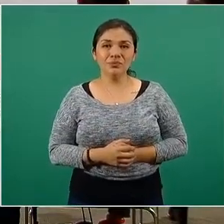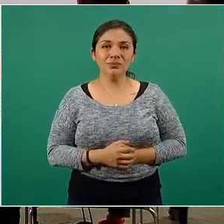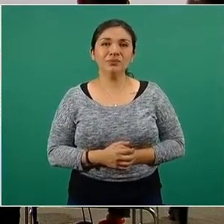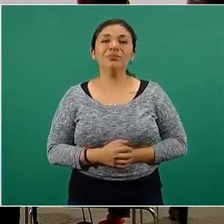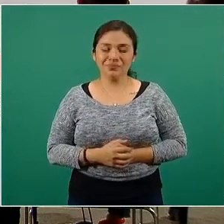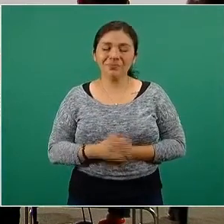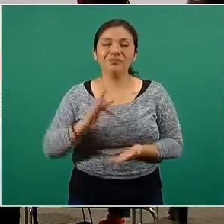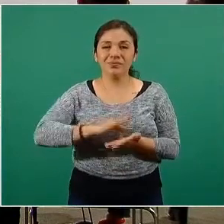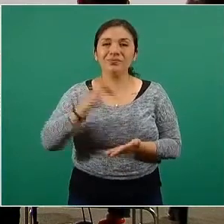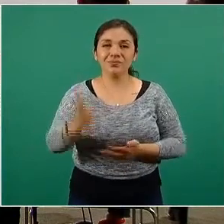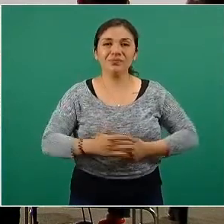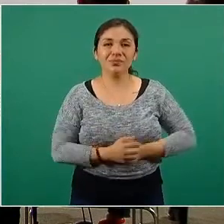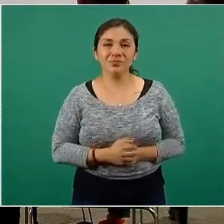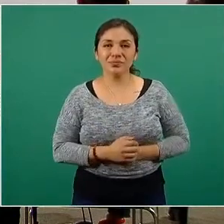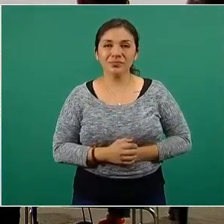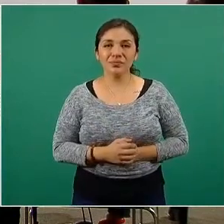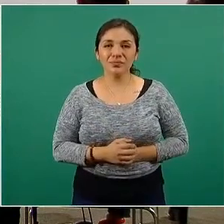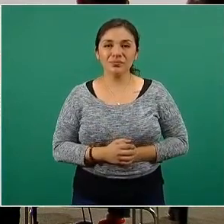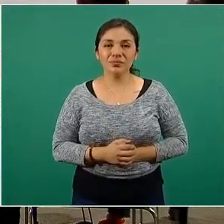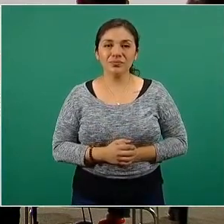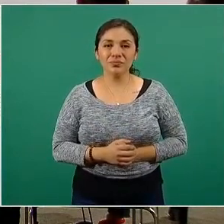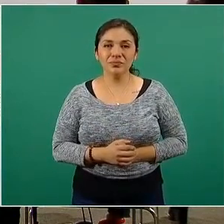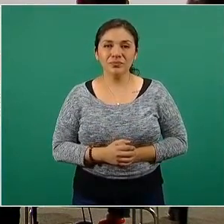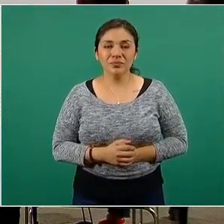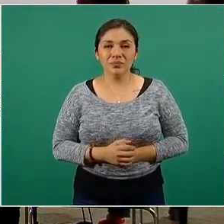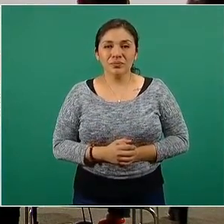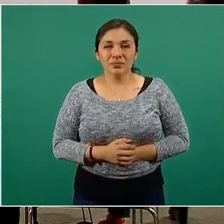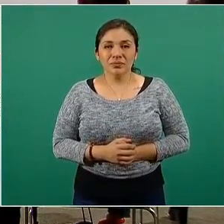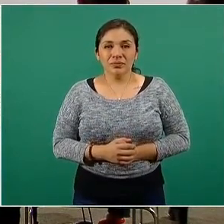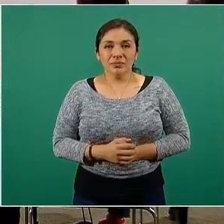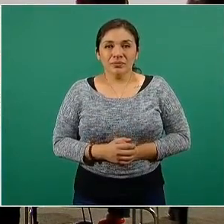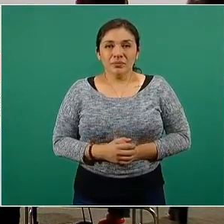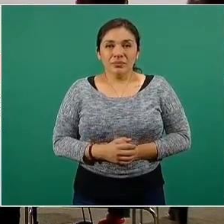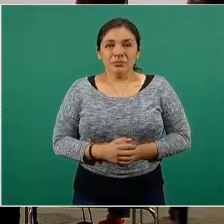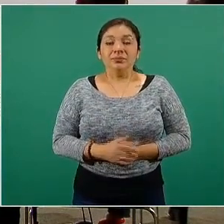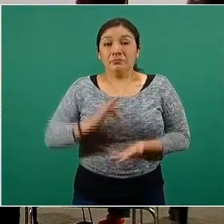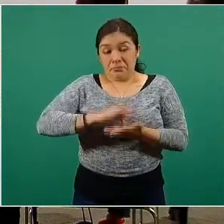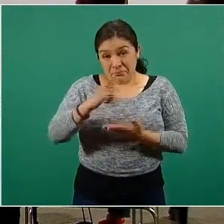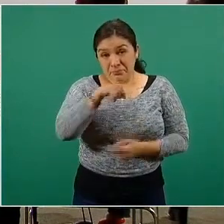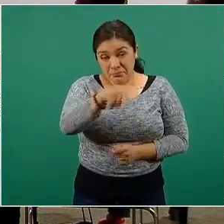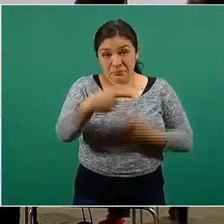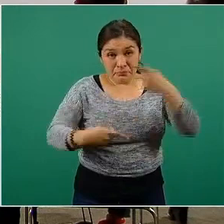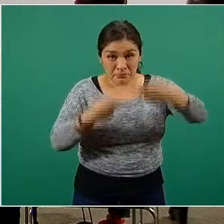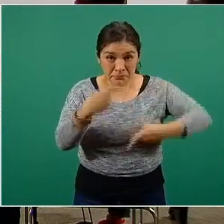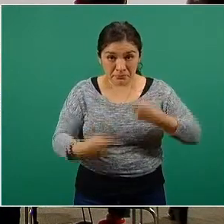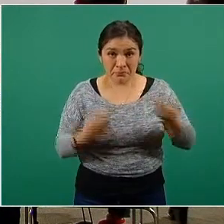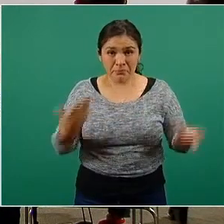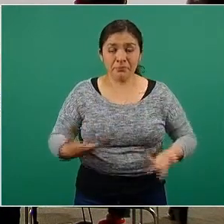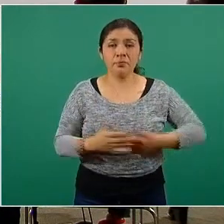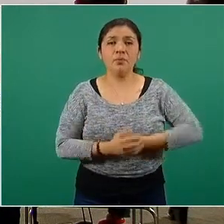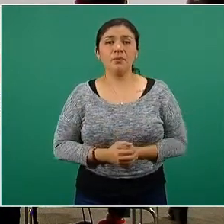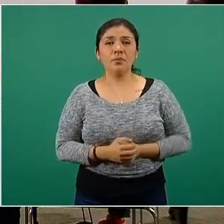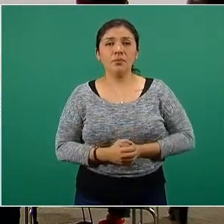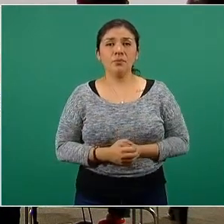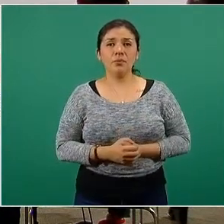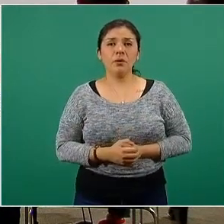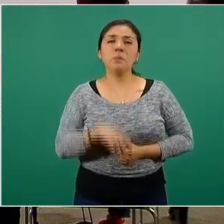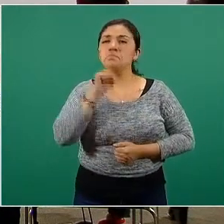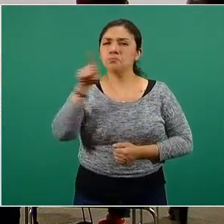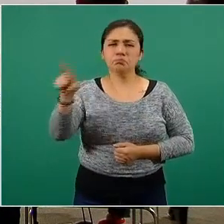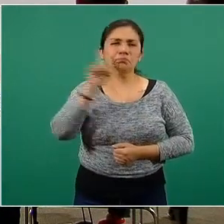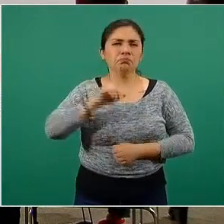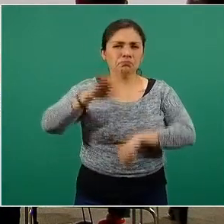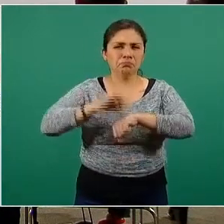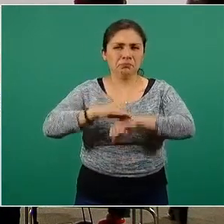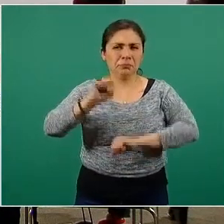Sí, muchas gracias, doctora Santa, y gracias por la pregunta. Digo, como comenta la doctora